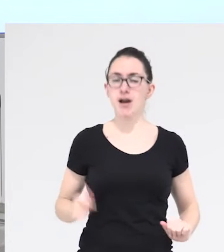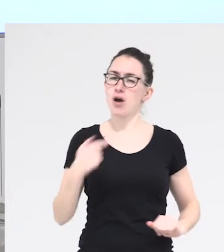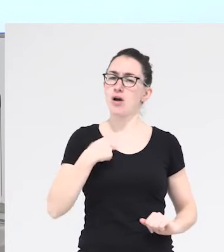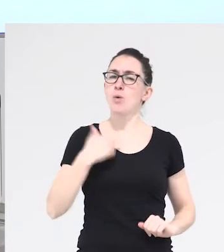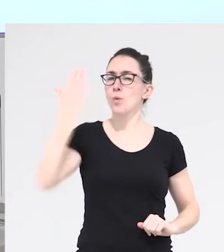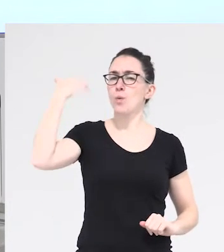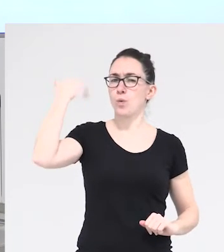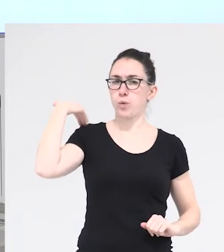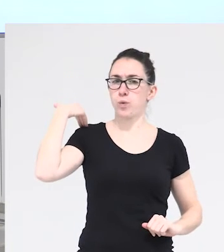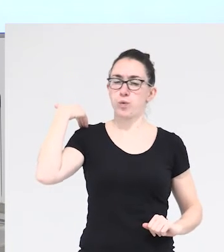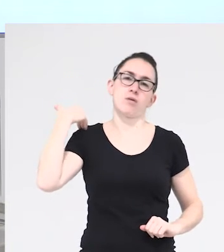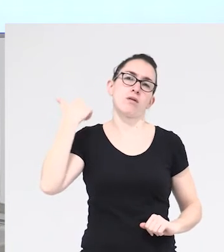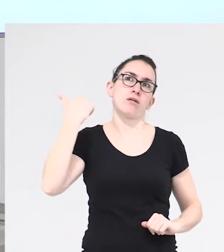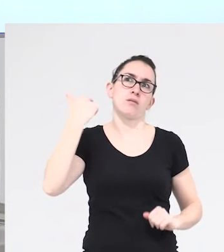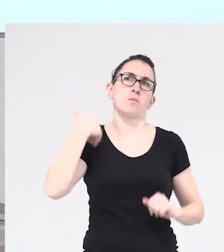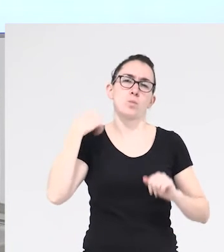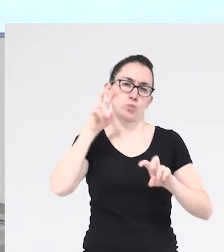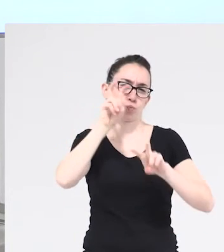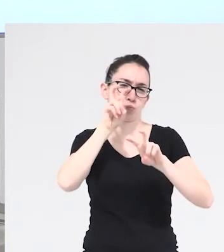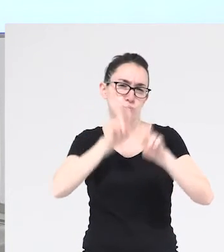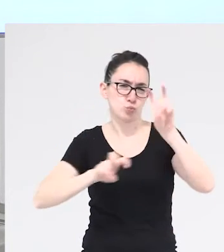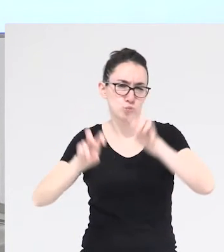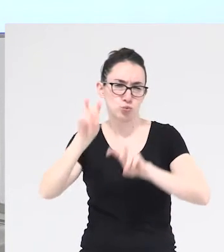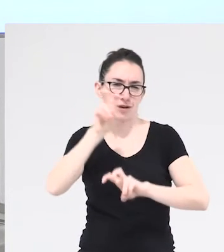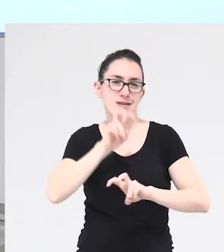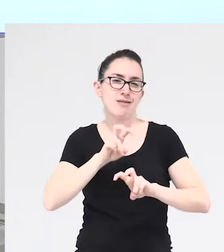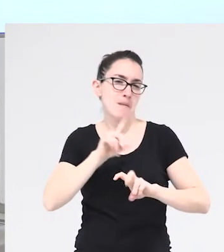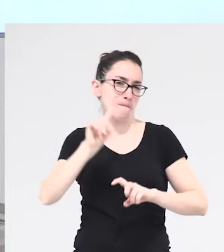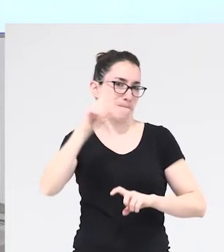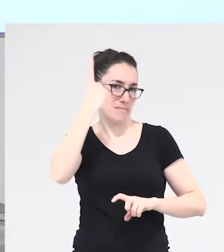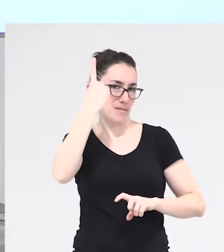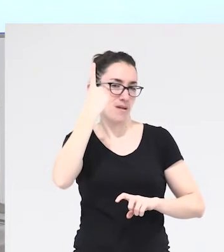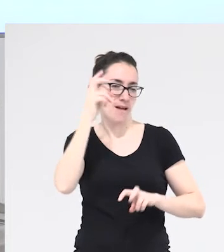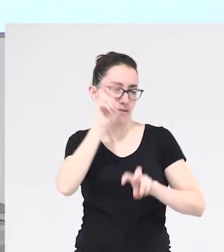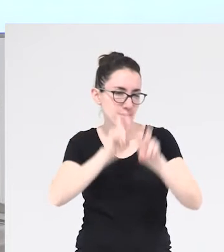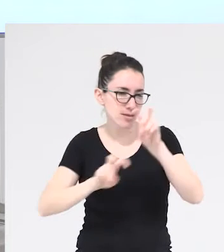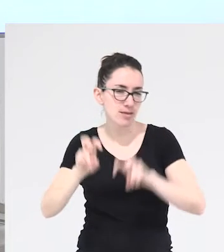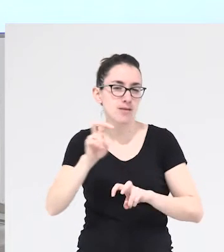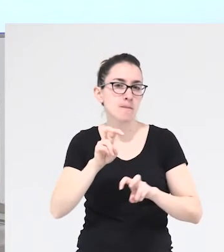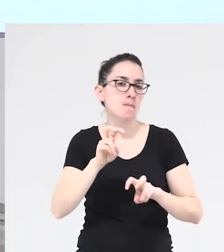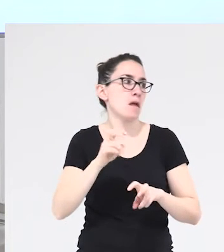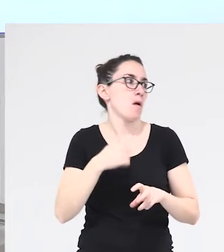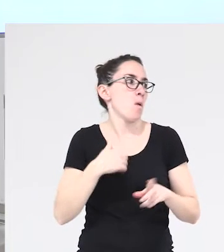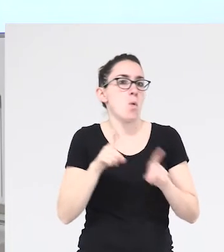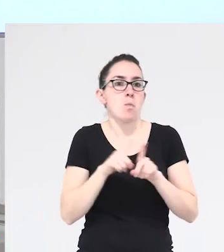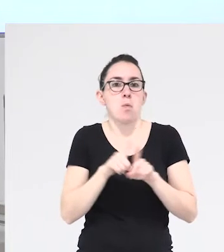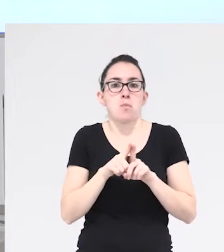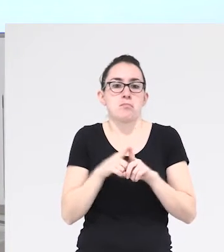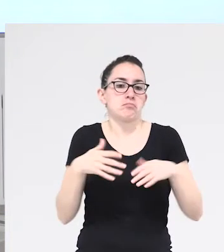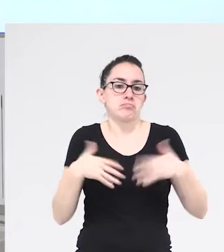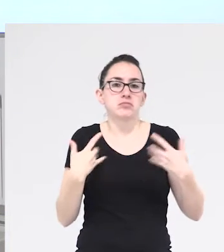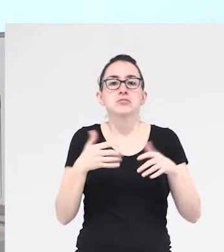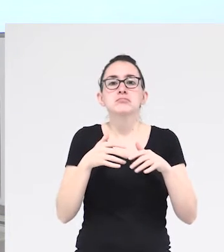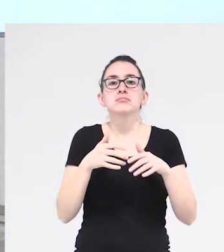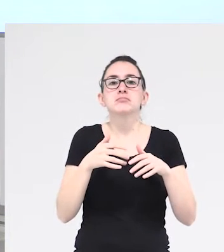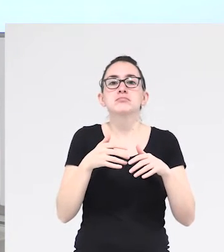primera búsqueda por, así en, ay, hice una primera búsqueda, así simplemente, estar en línea, peso,